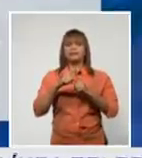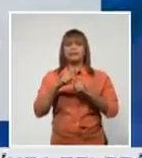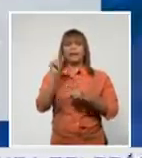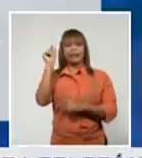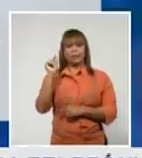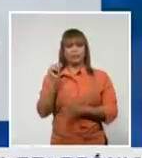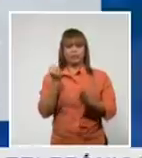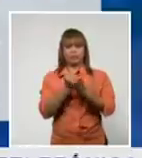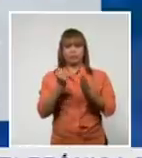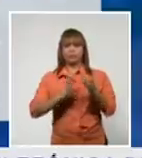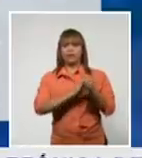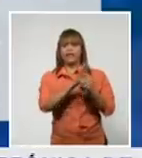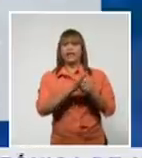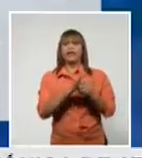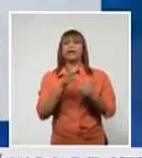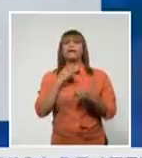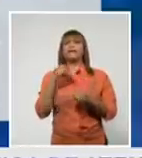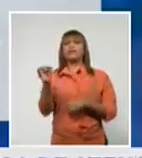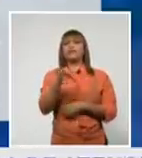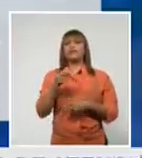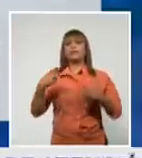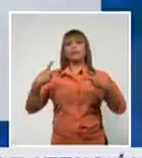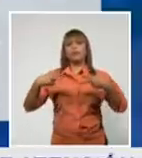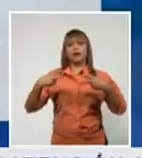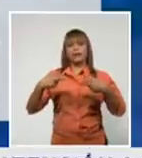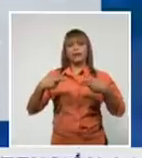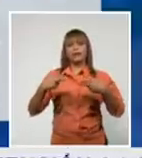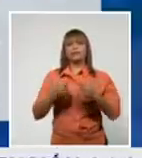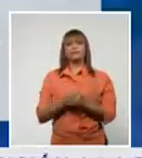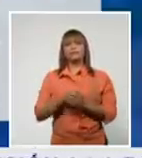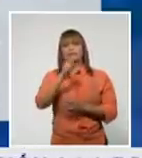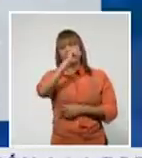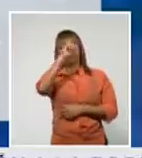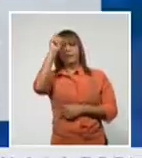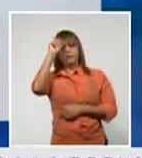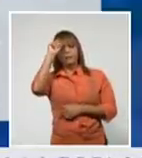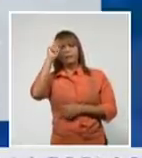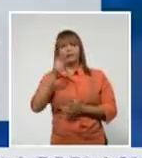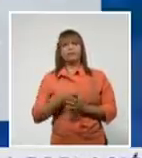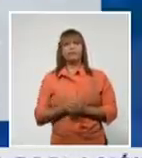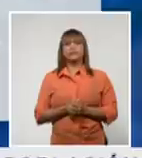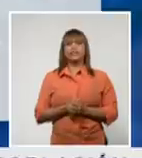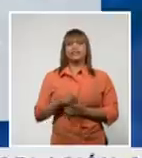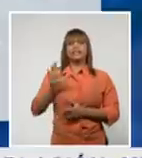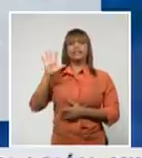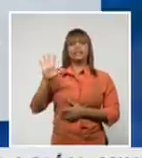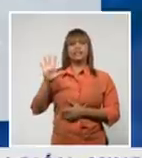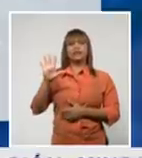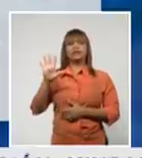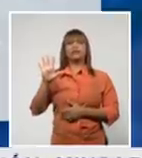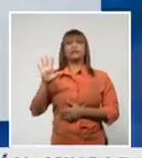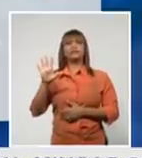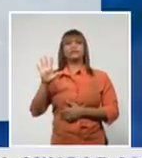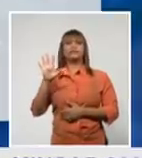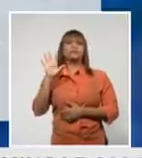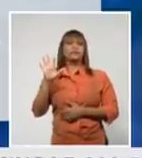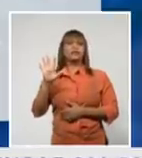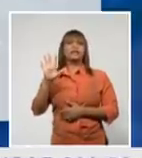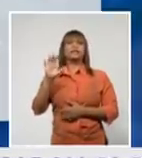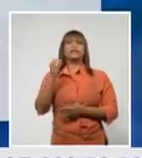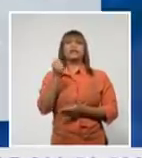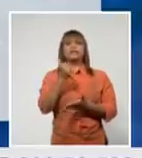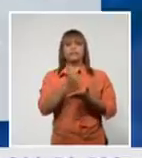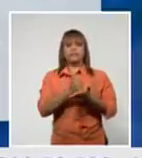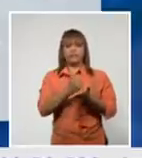diagnosticada es de Cárdenas. De la provincia de Santi Espíritu, 5 de los 6 casos diagnosticados son del municipio de